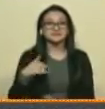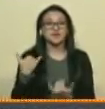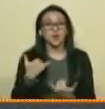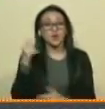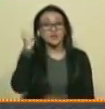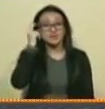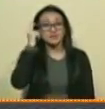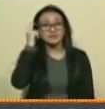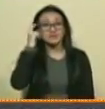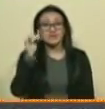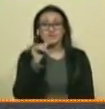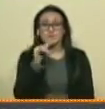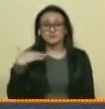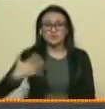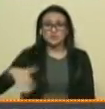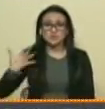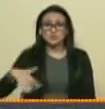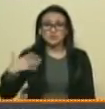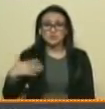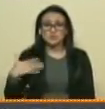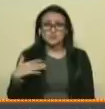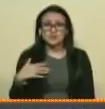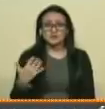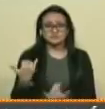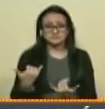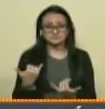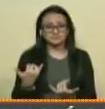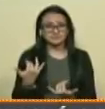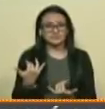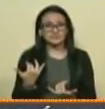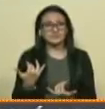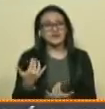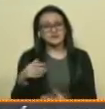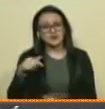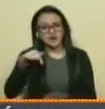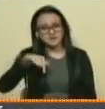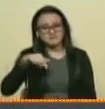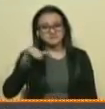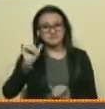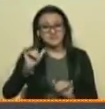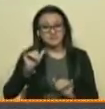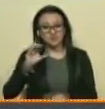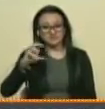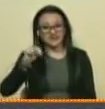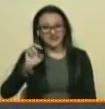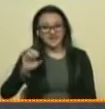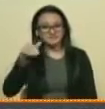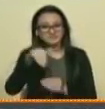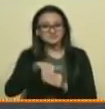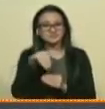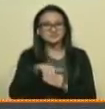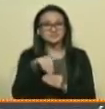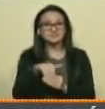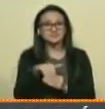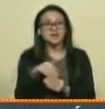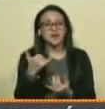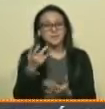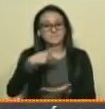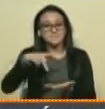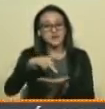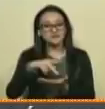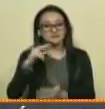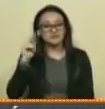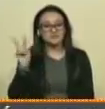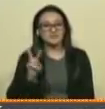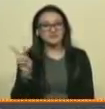de bastante información, tanto en este lugar en el que nos encontramos, que es la sede del Poder Electoral, y por supuesto en la sede de Plaza Venezuela.